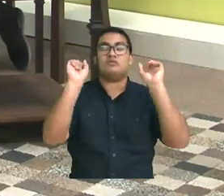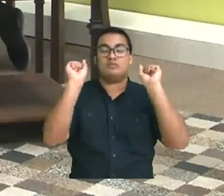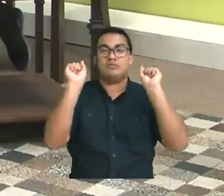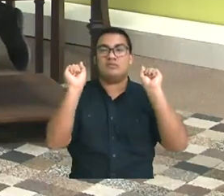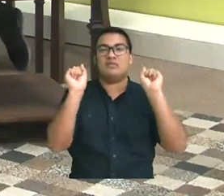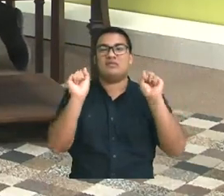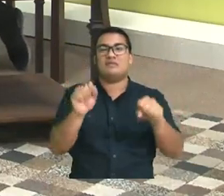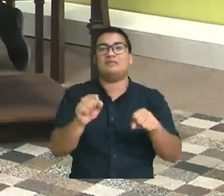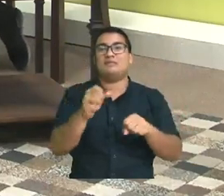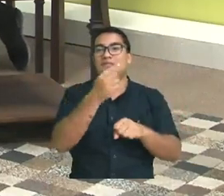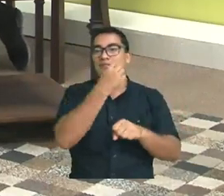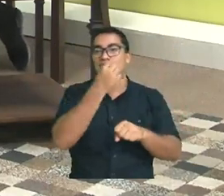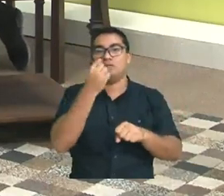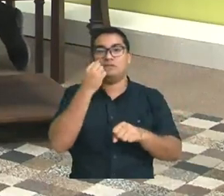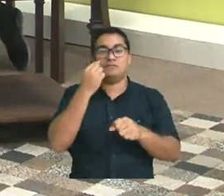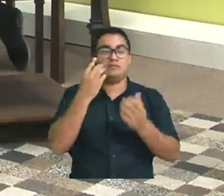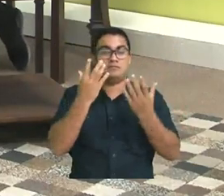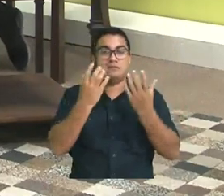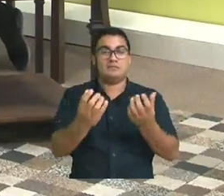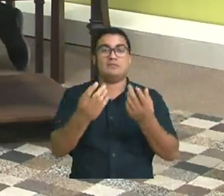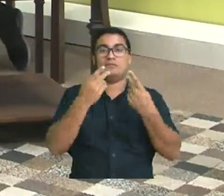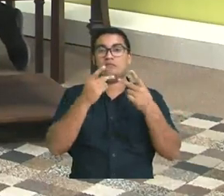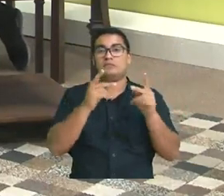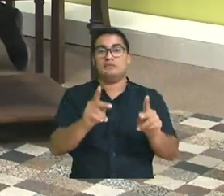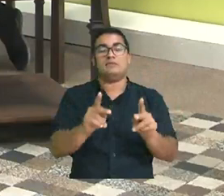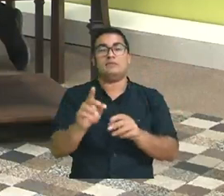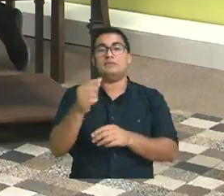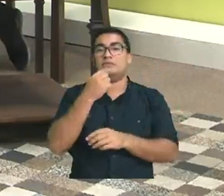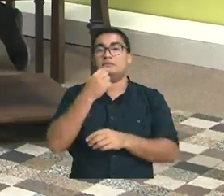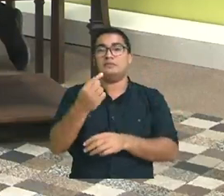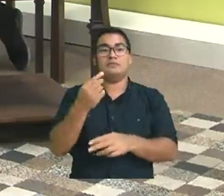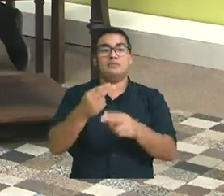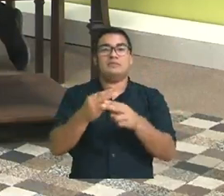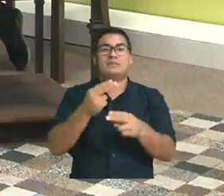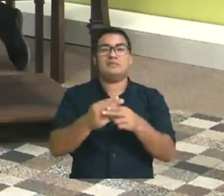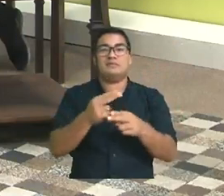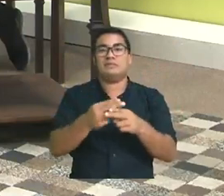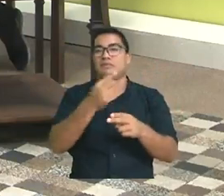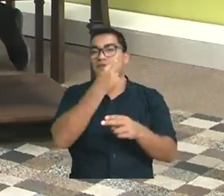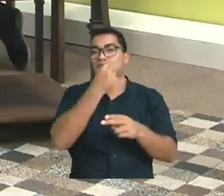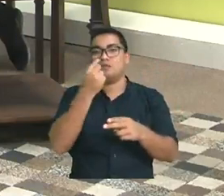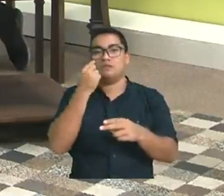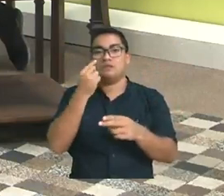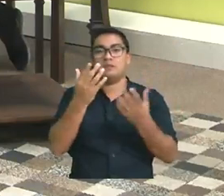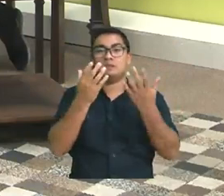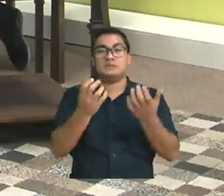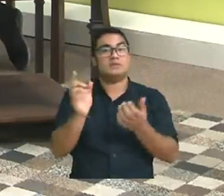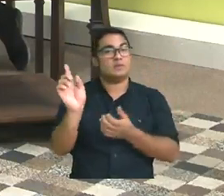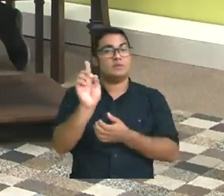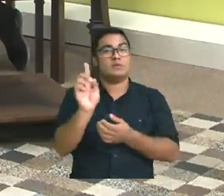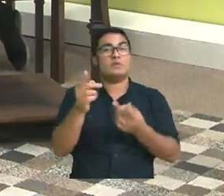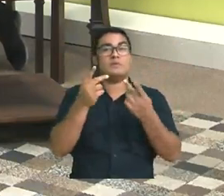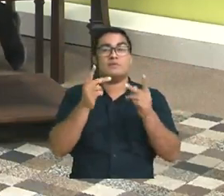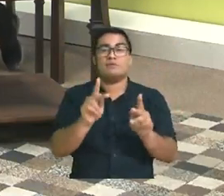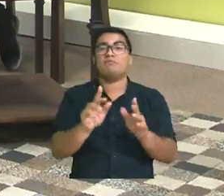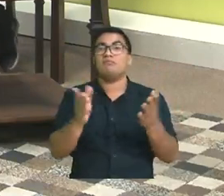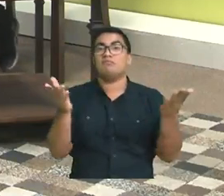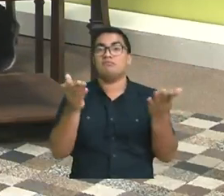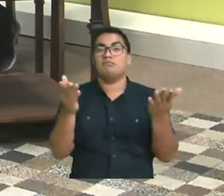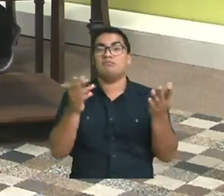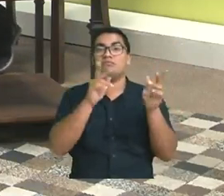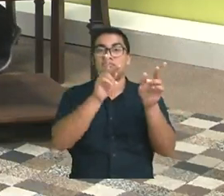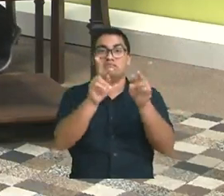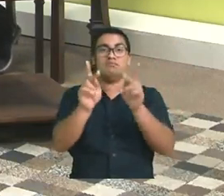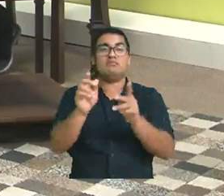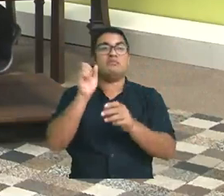pueden simular un ojo seco, pero no se le da el nombre de síndrome de ojo seco porque, como te digo, está como limitado para pacientes